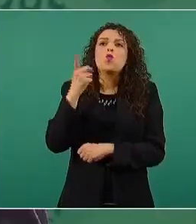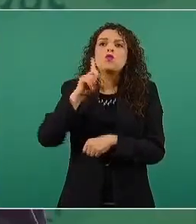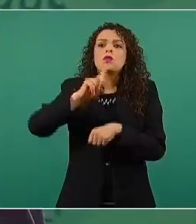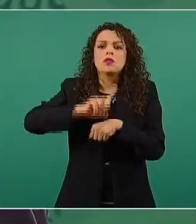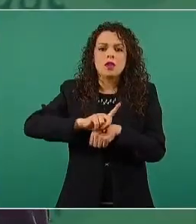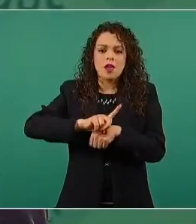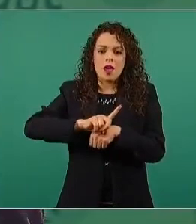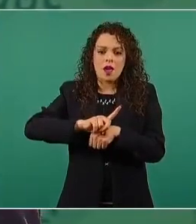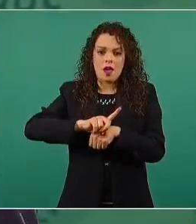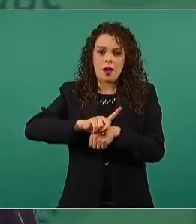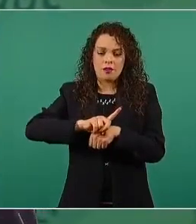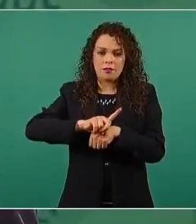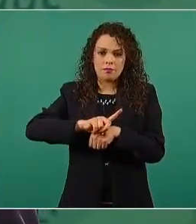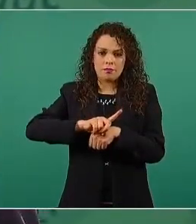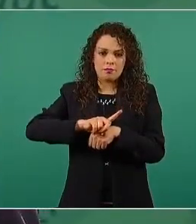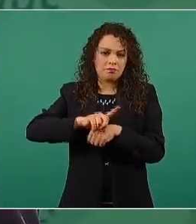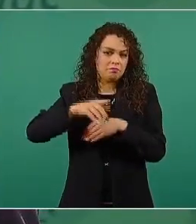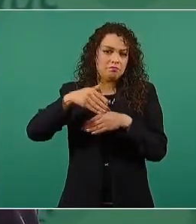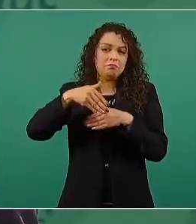hasta nuestros adversarios